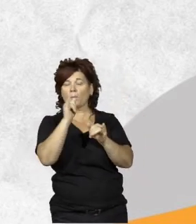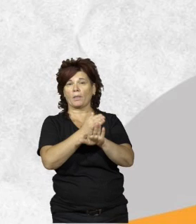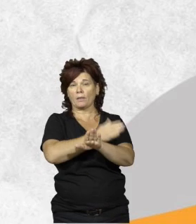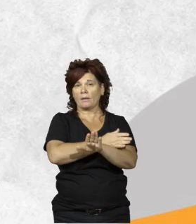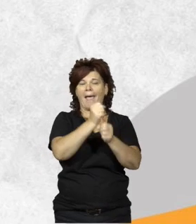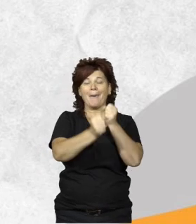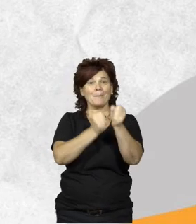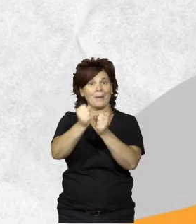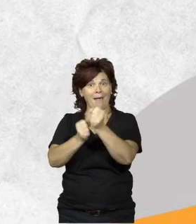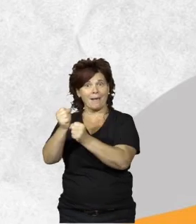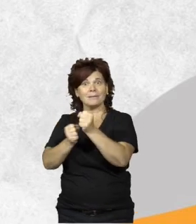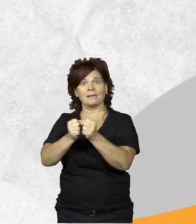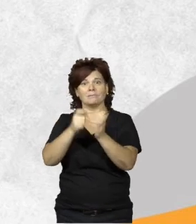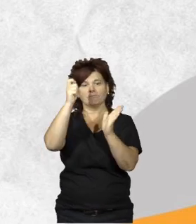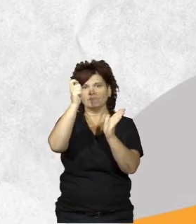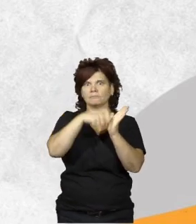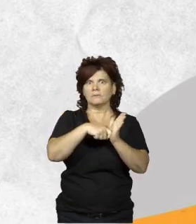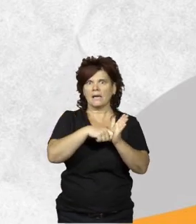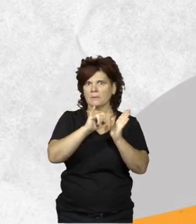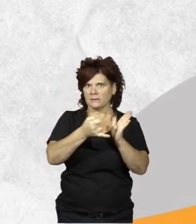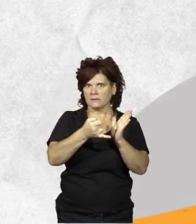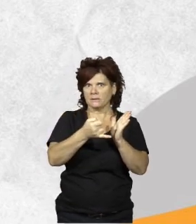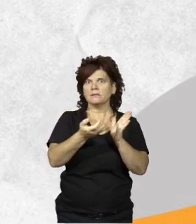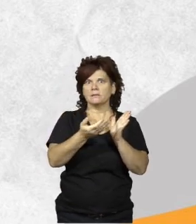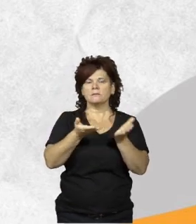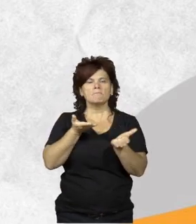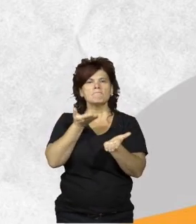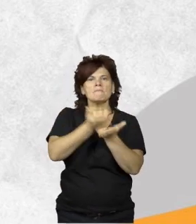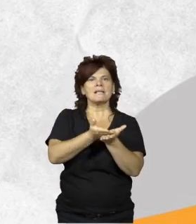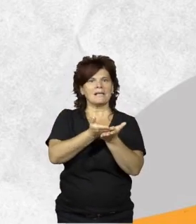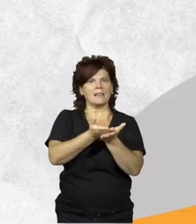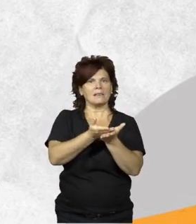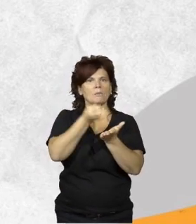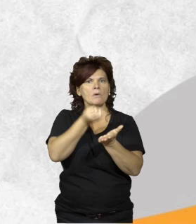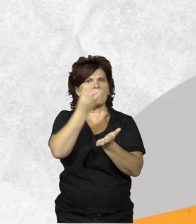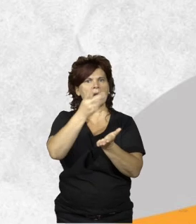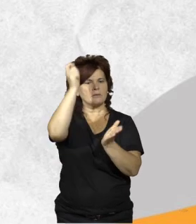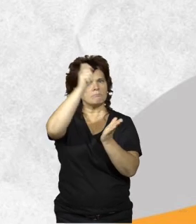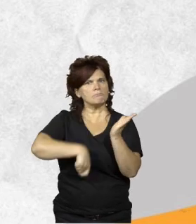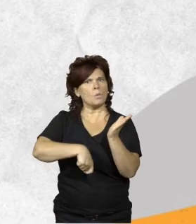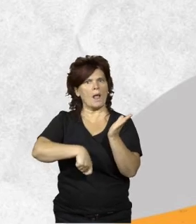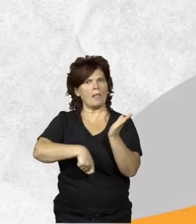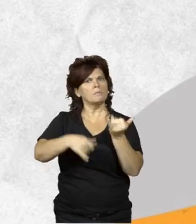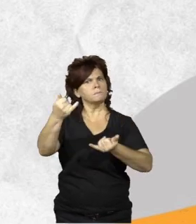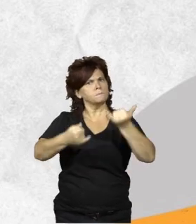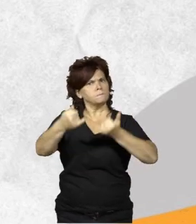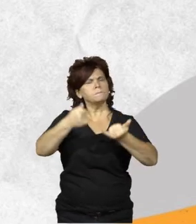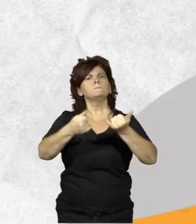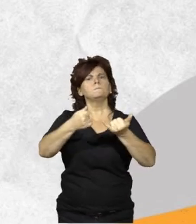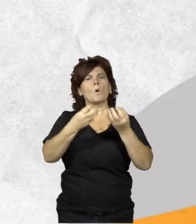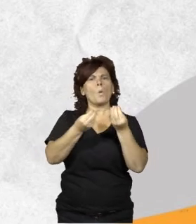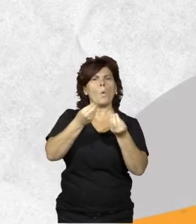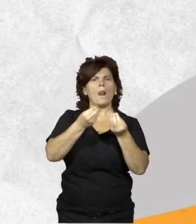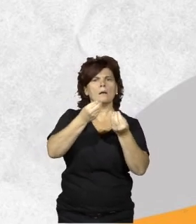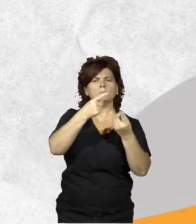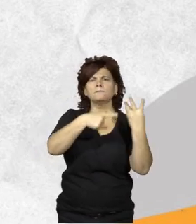las empresas, al estar inscritas, bueno, que presentan una declaración jurada donde dicen los insumos, las tecnologías que